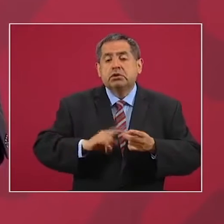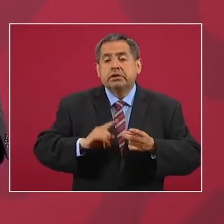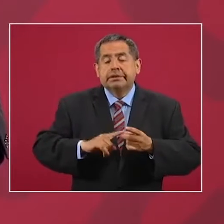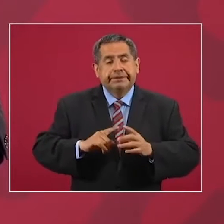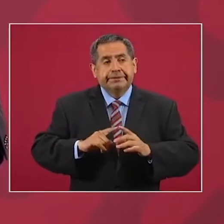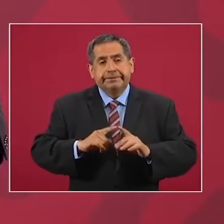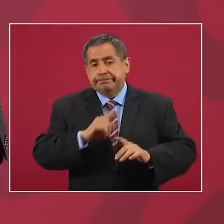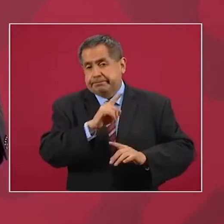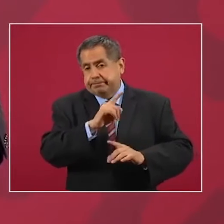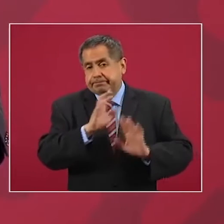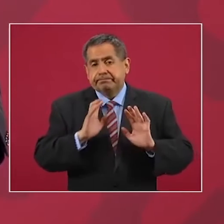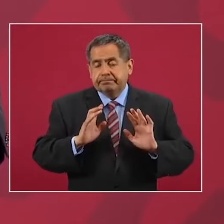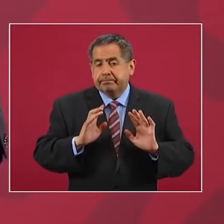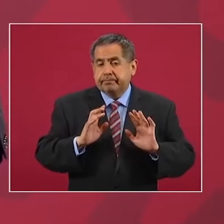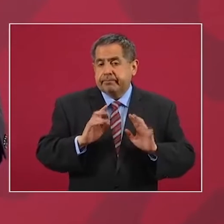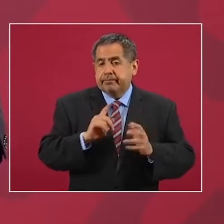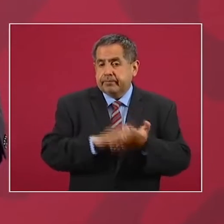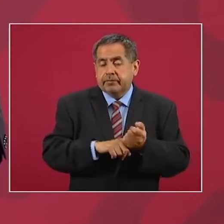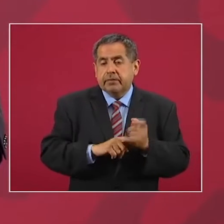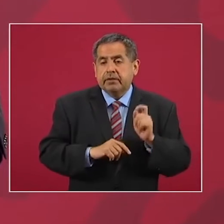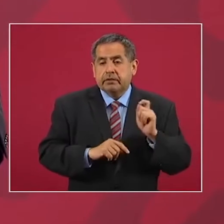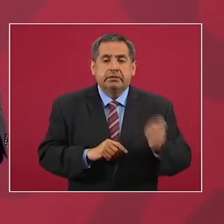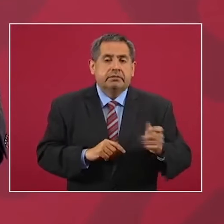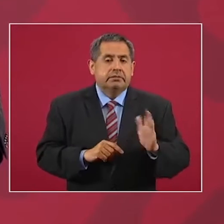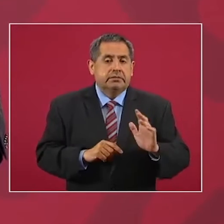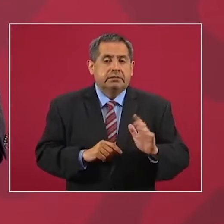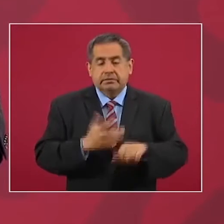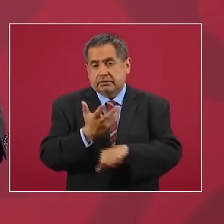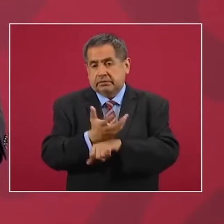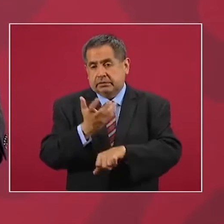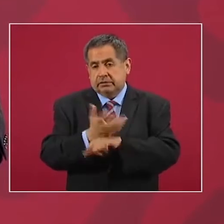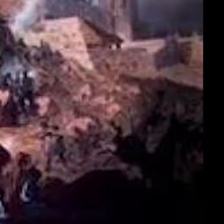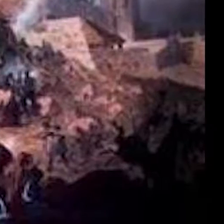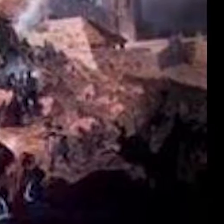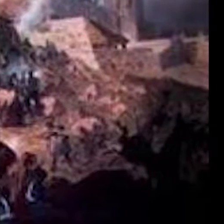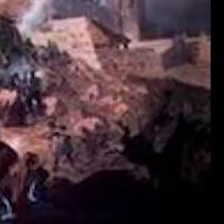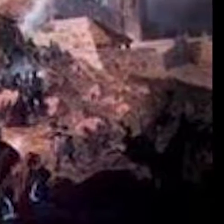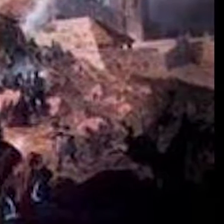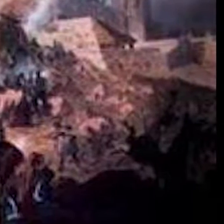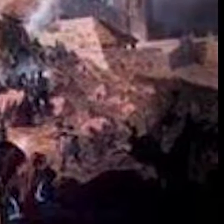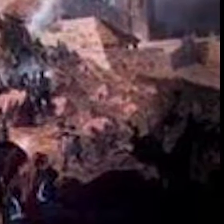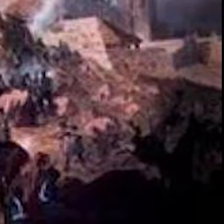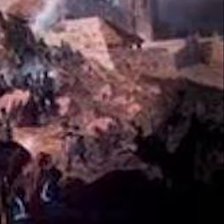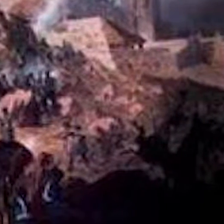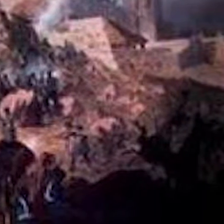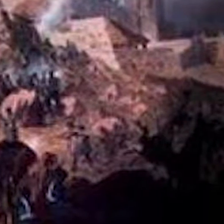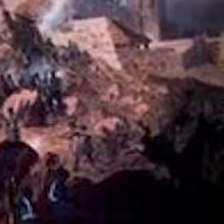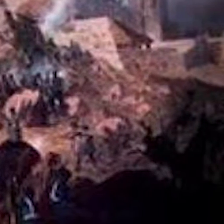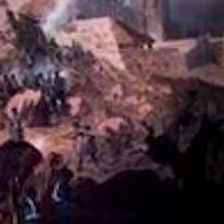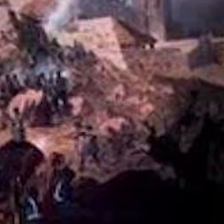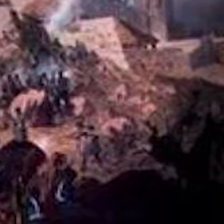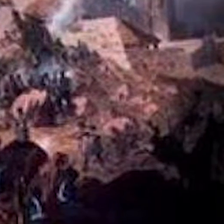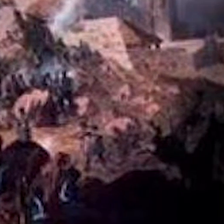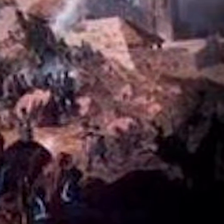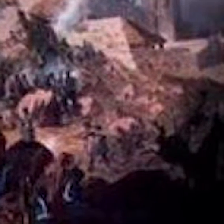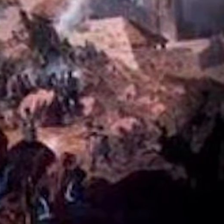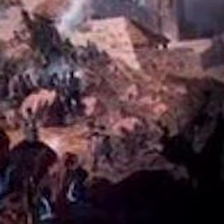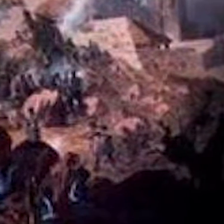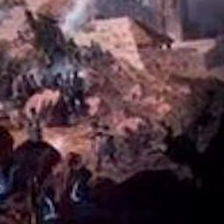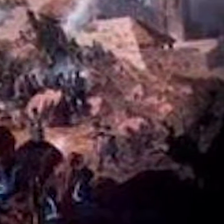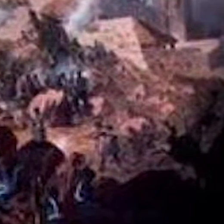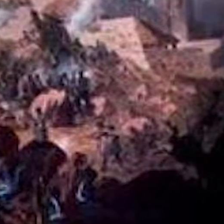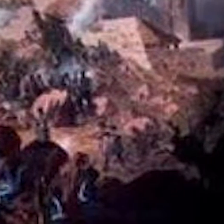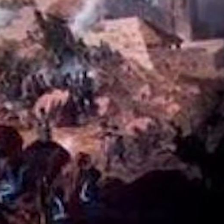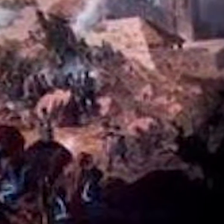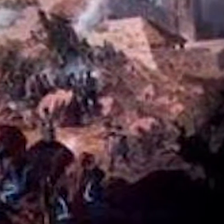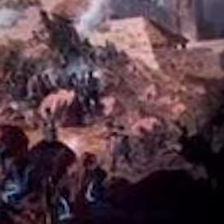que se lleva a cabo en eeuu y dijo tiene que ver con el mismo juzgado de nueva york- el cual también